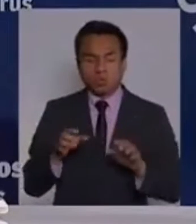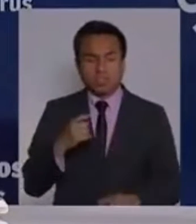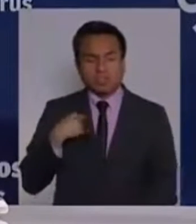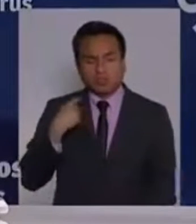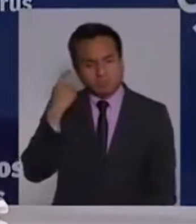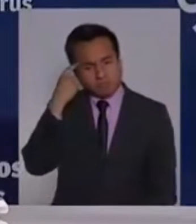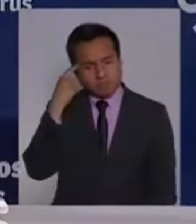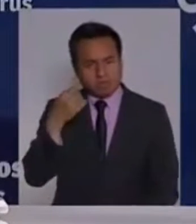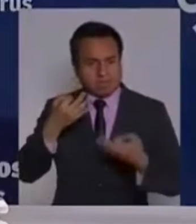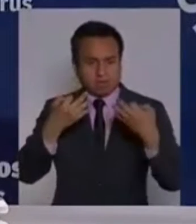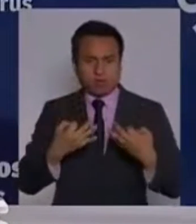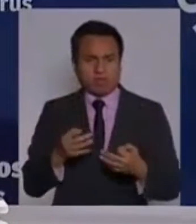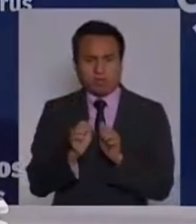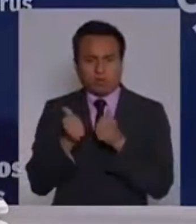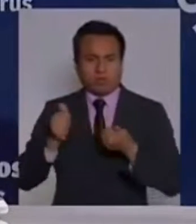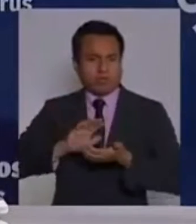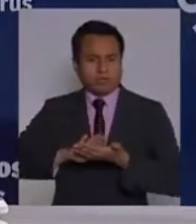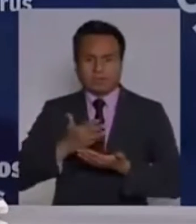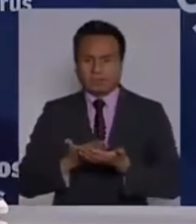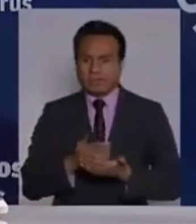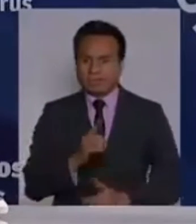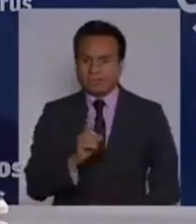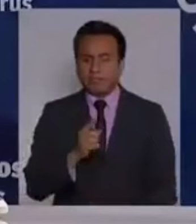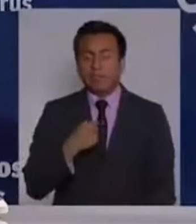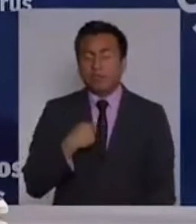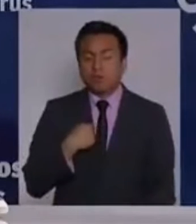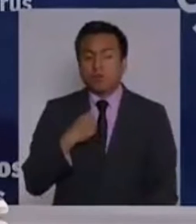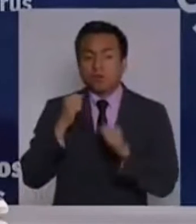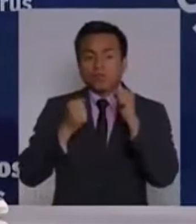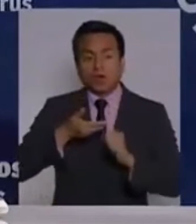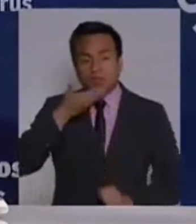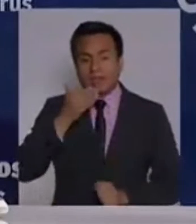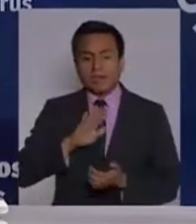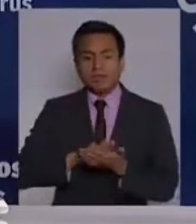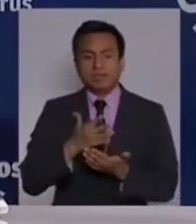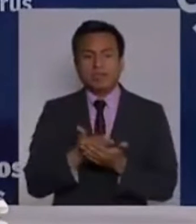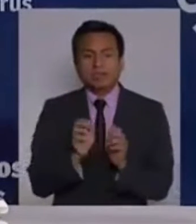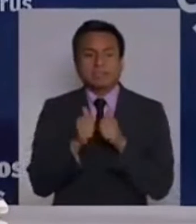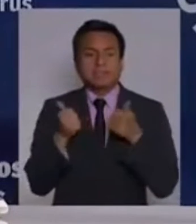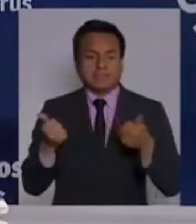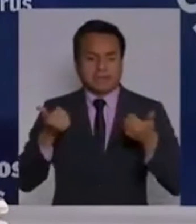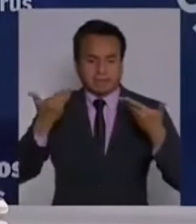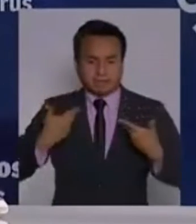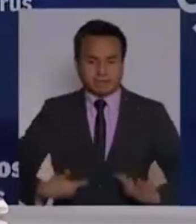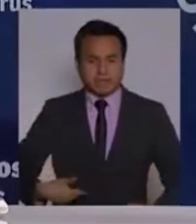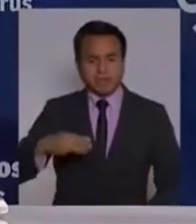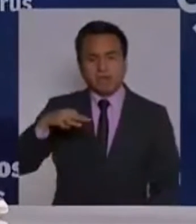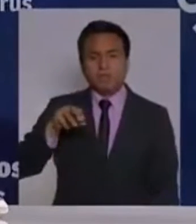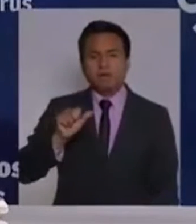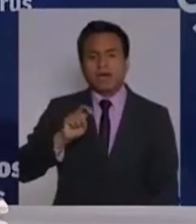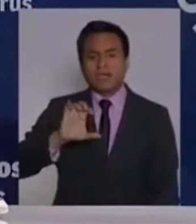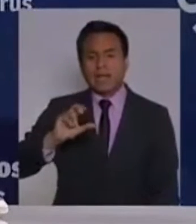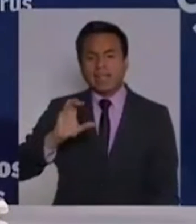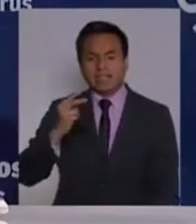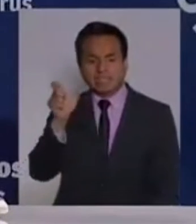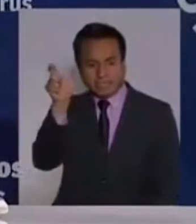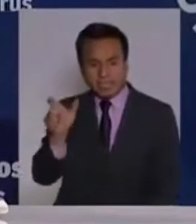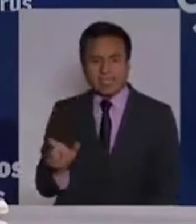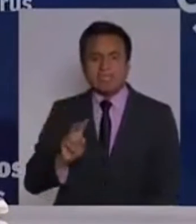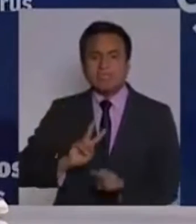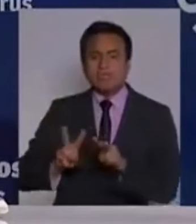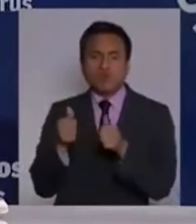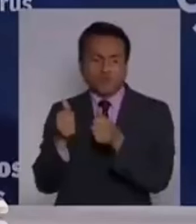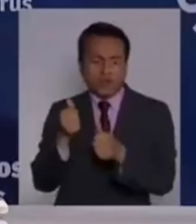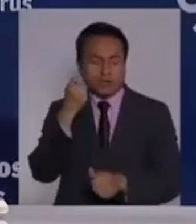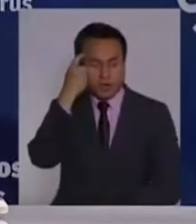me parece adecuada como autoridad sanitaria yo sólo puedo hablar como autoridad sanitaria creo que vaya ley quien lo hizo bien pero